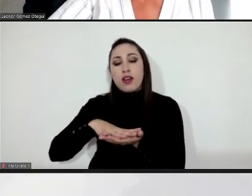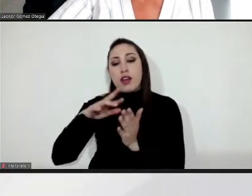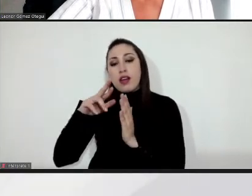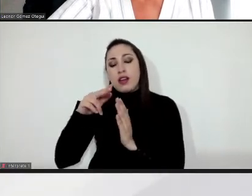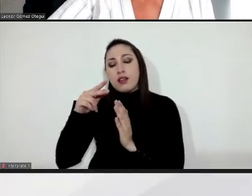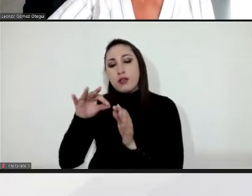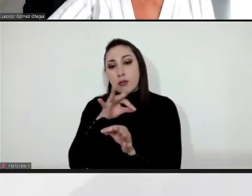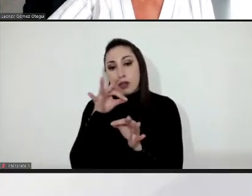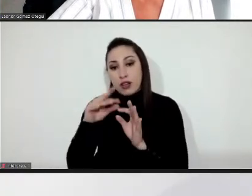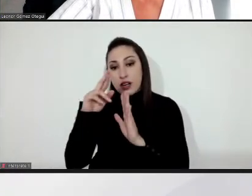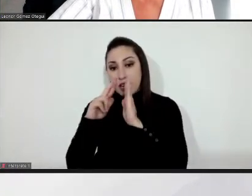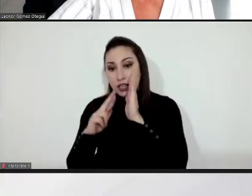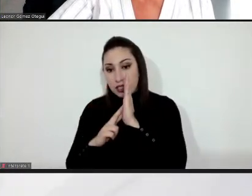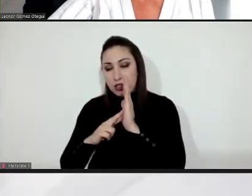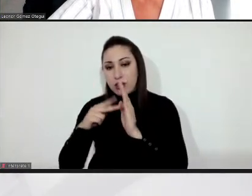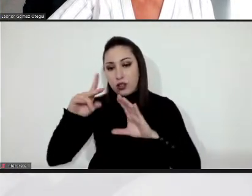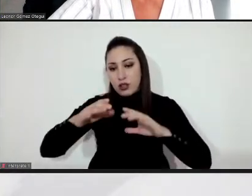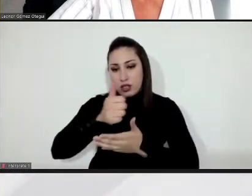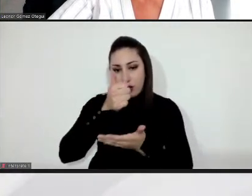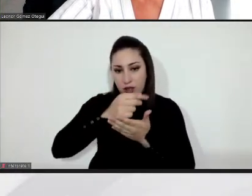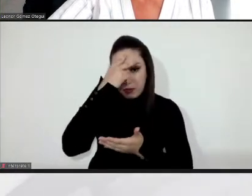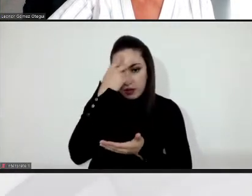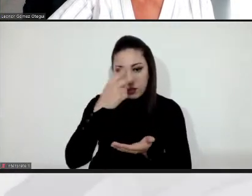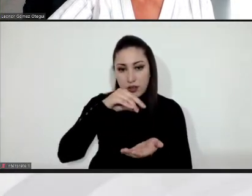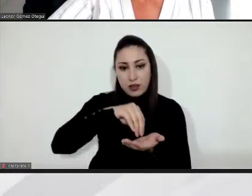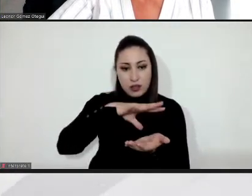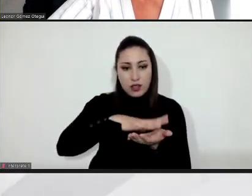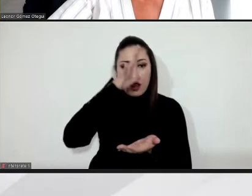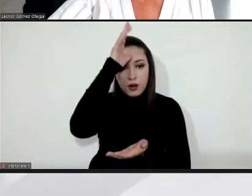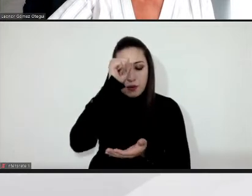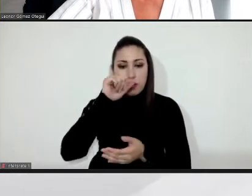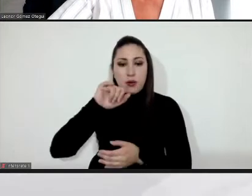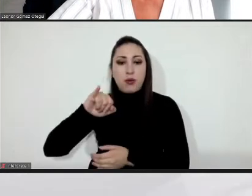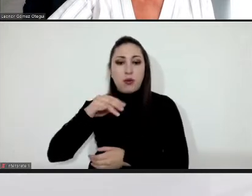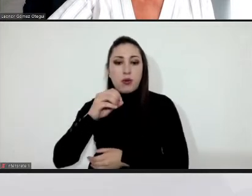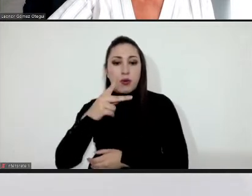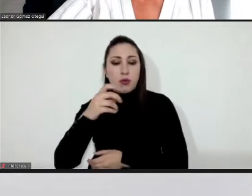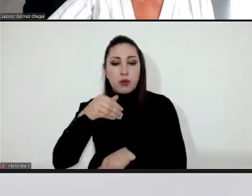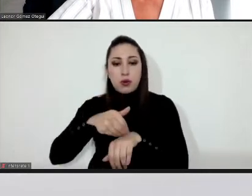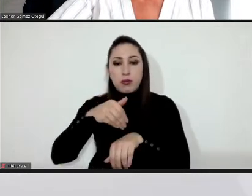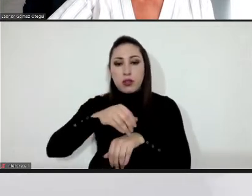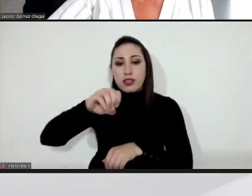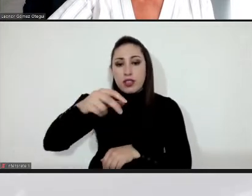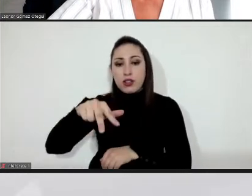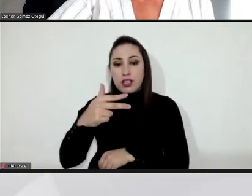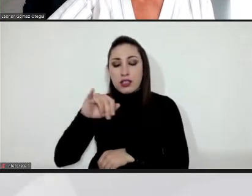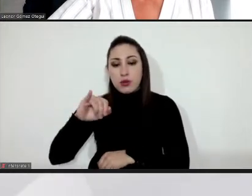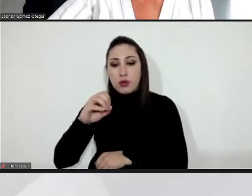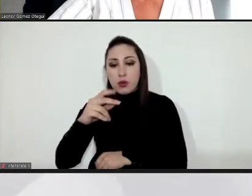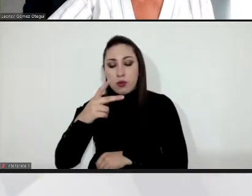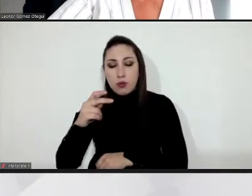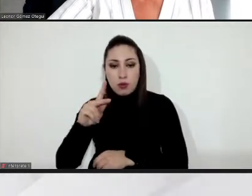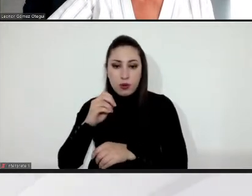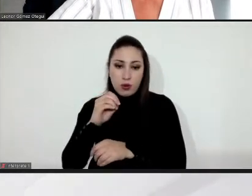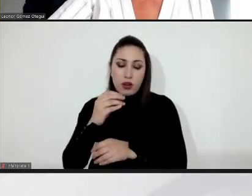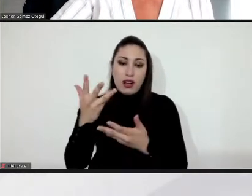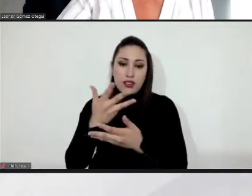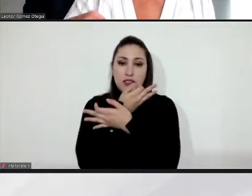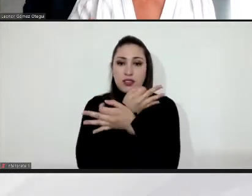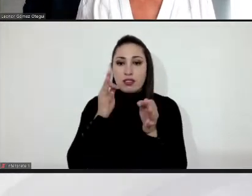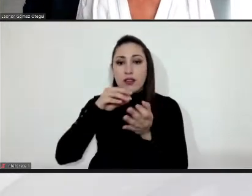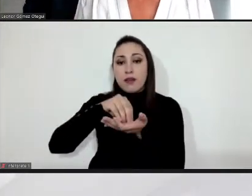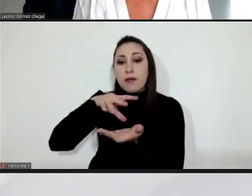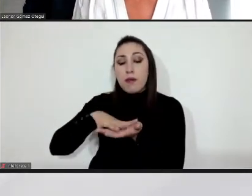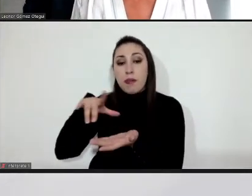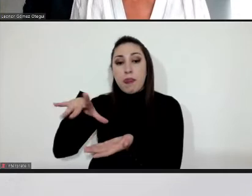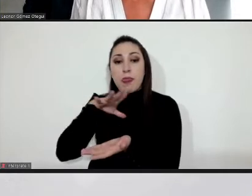México y el acuerdo número 13/2020 de la Junta de Coordinación Política, por el que se establecen las reglas para